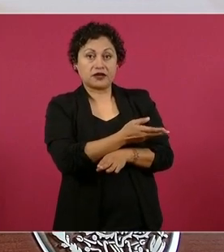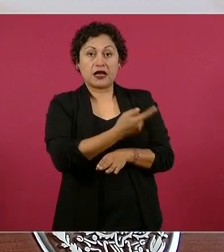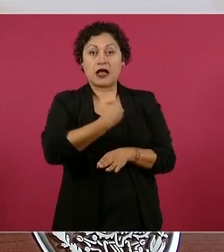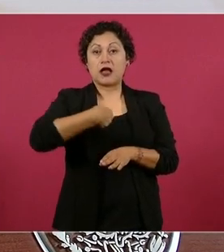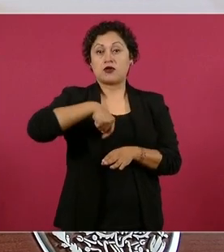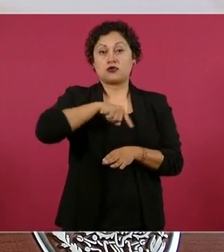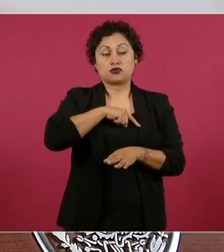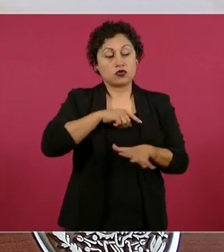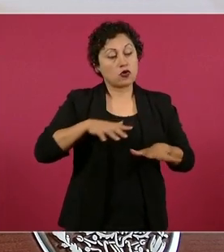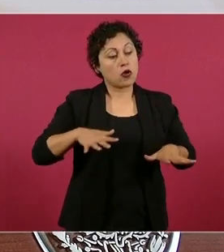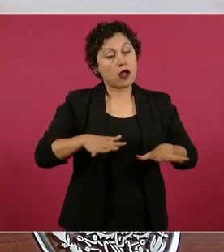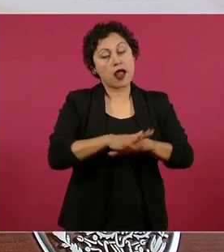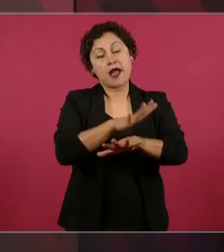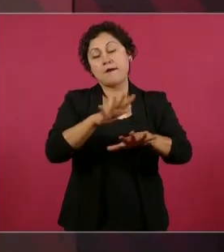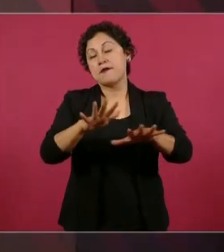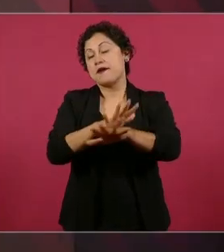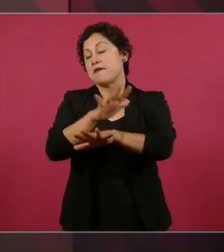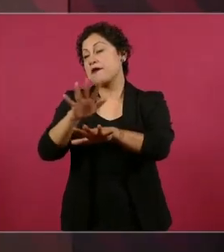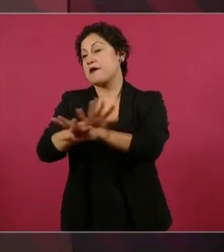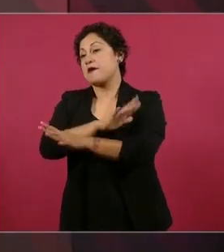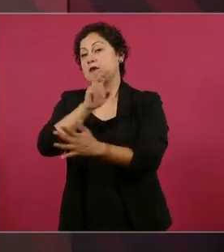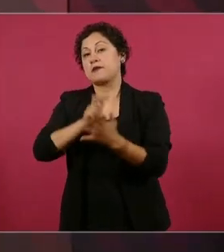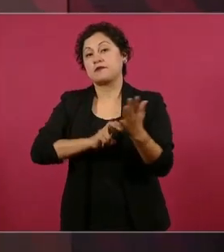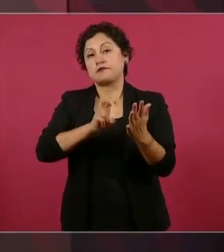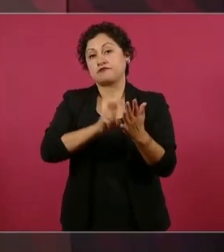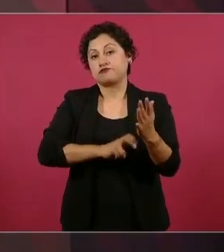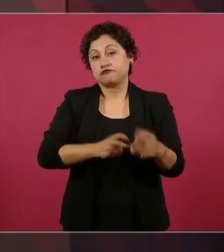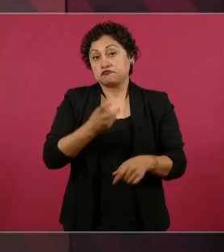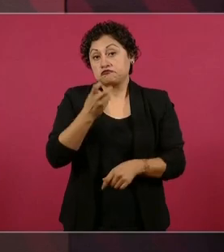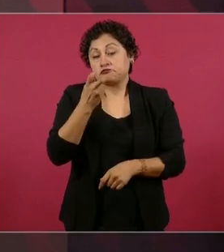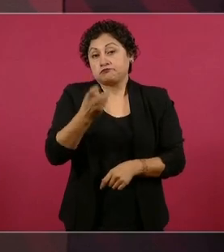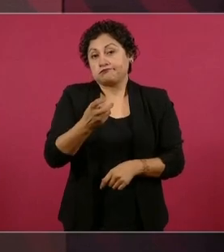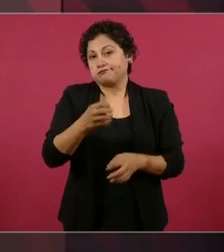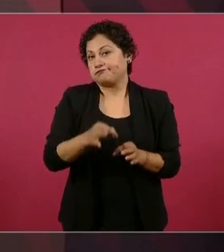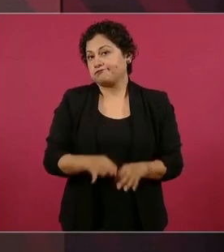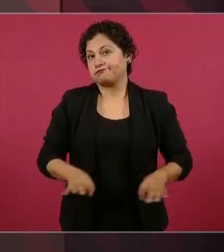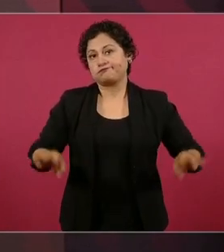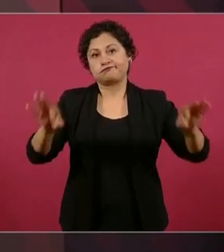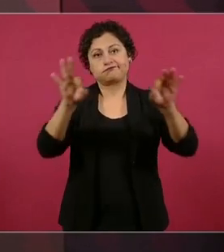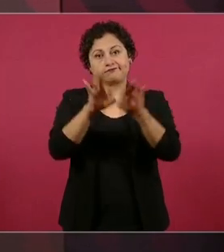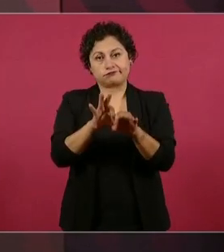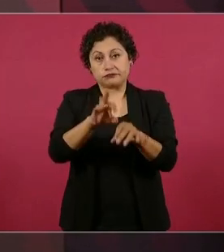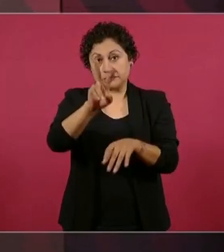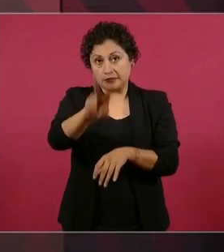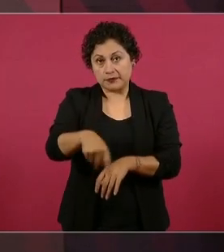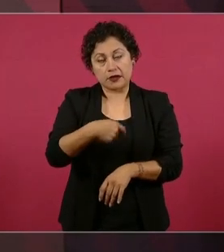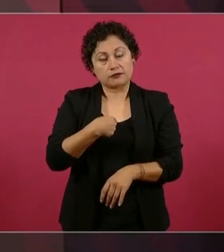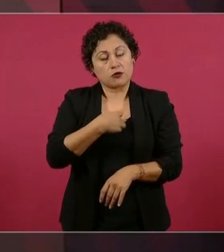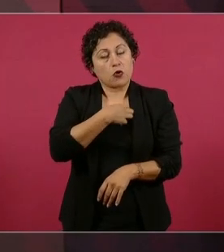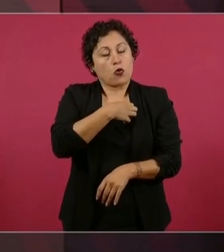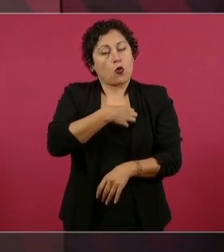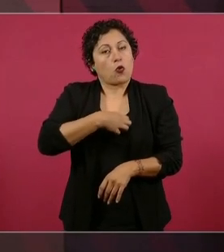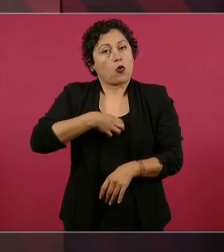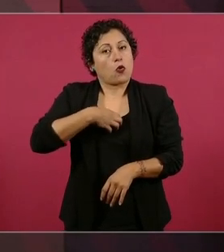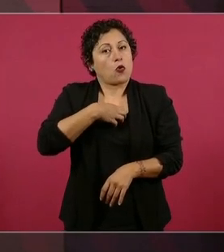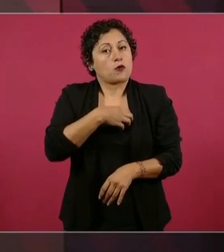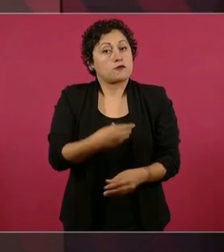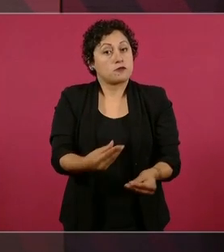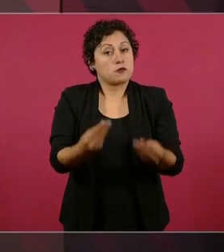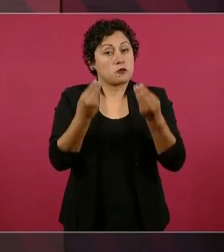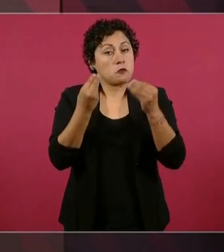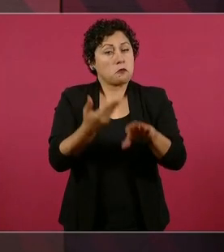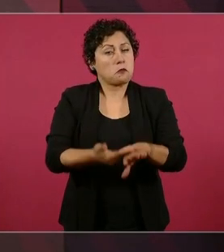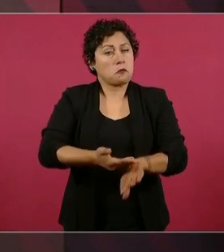Estoy tan contento, que fíjense lo que les voy a decir ahora. Voy a informar.